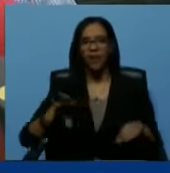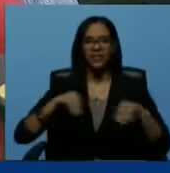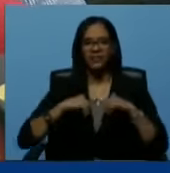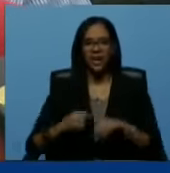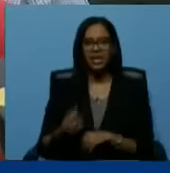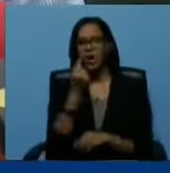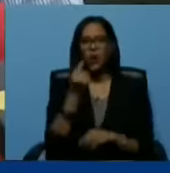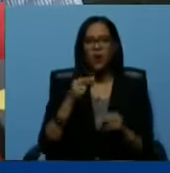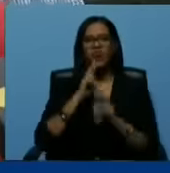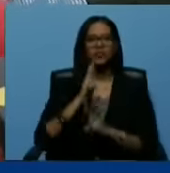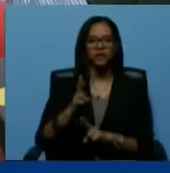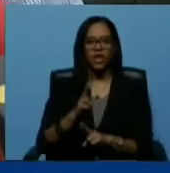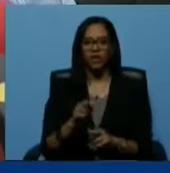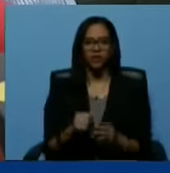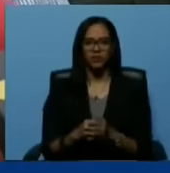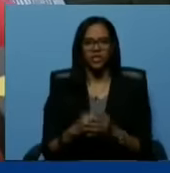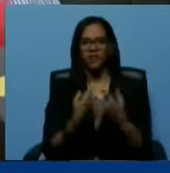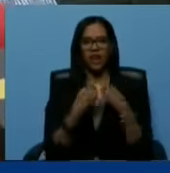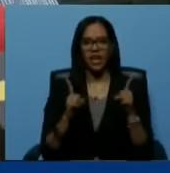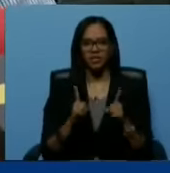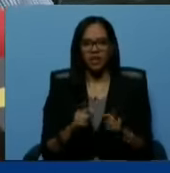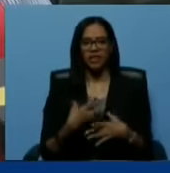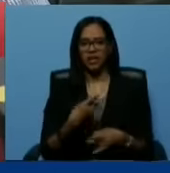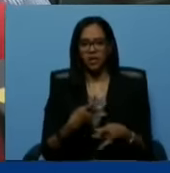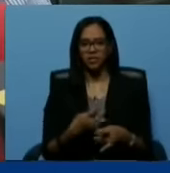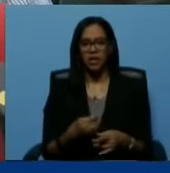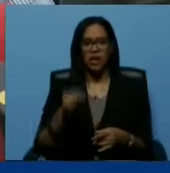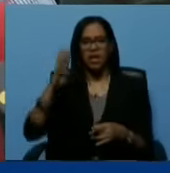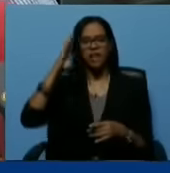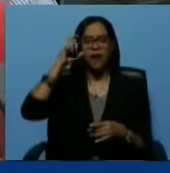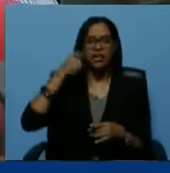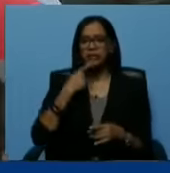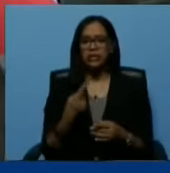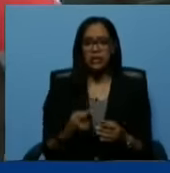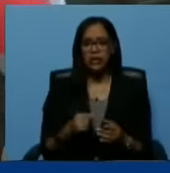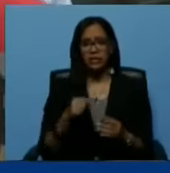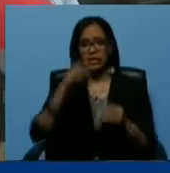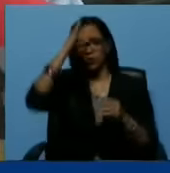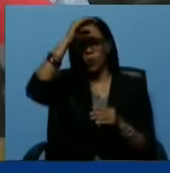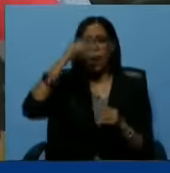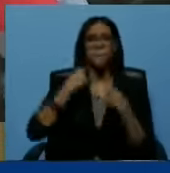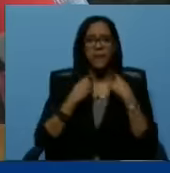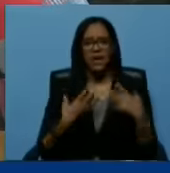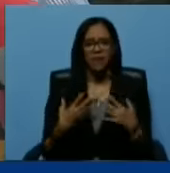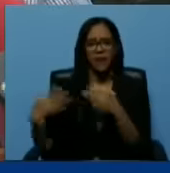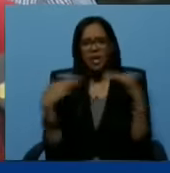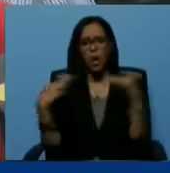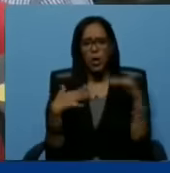ningún resultado que le sea adverso, y Biden dice que si Donald Trump pierde va a haber